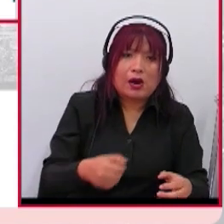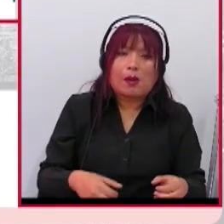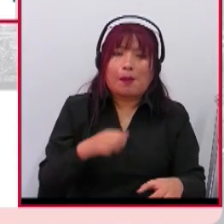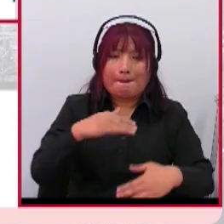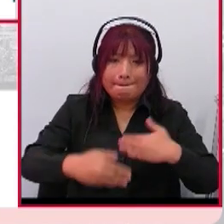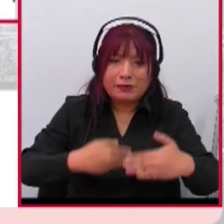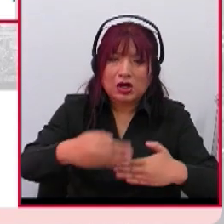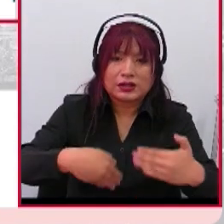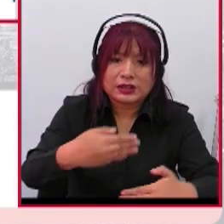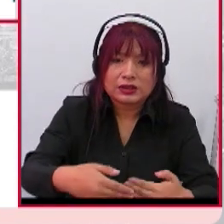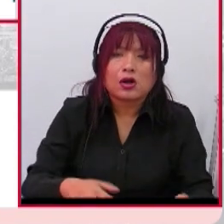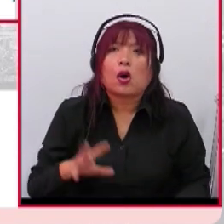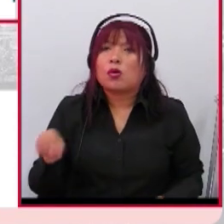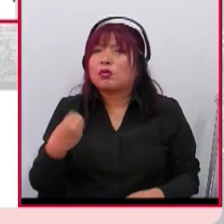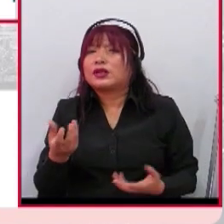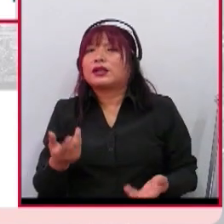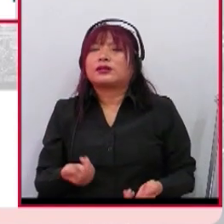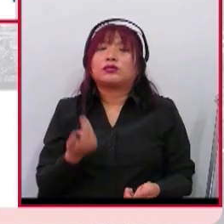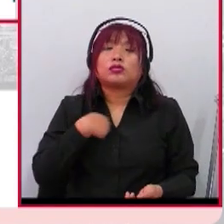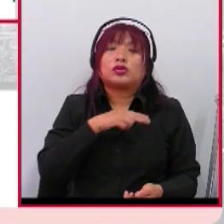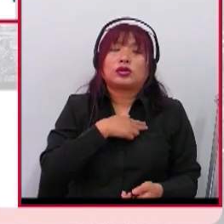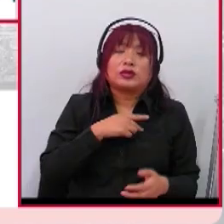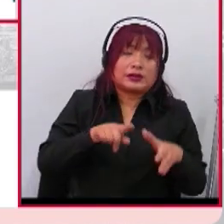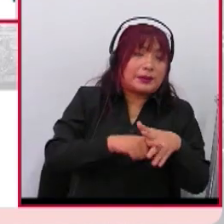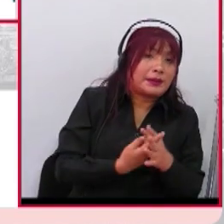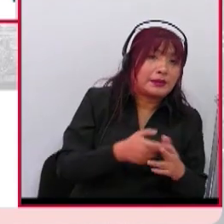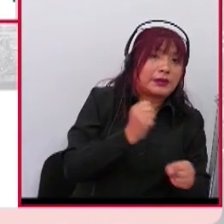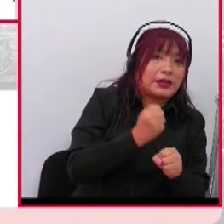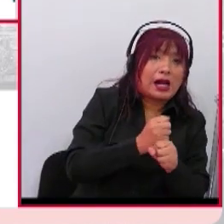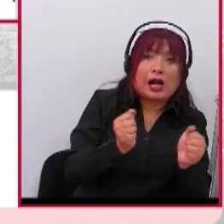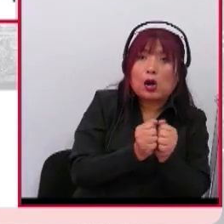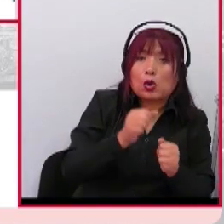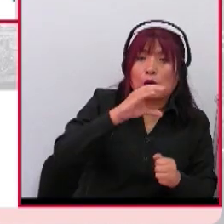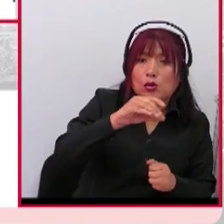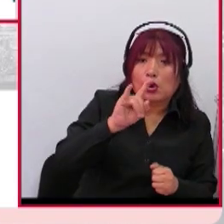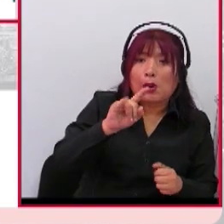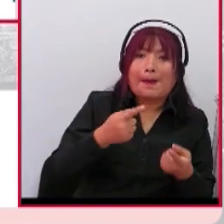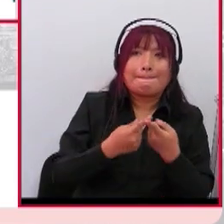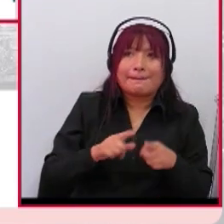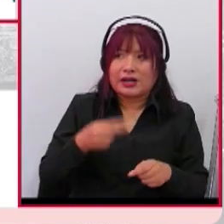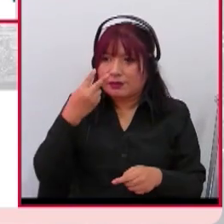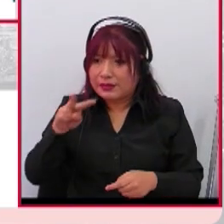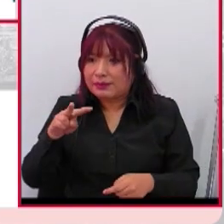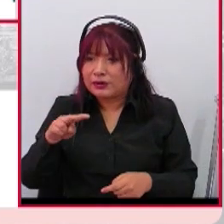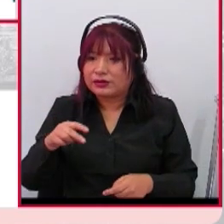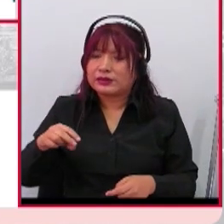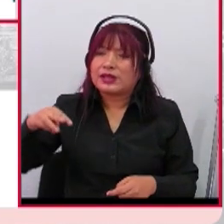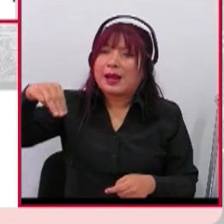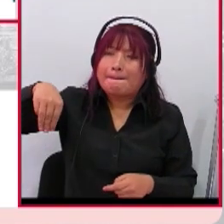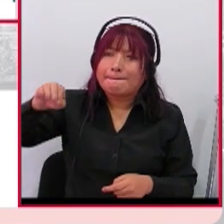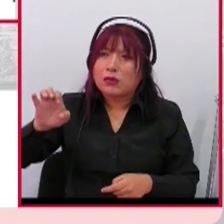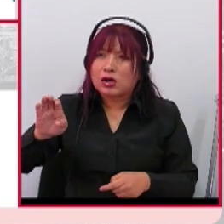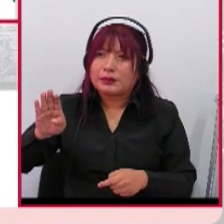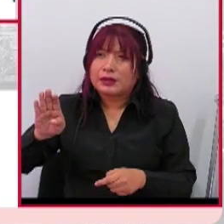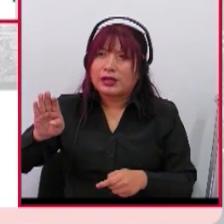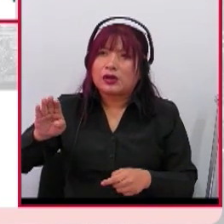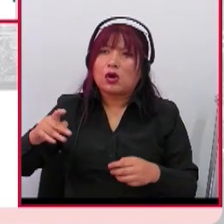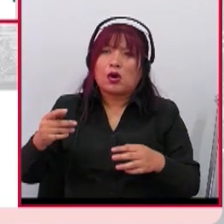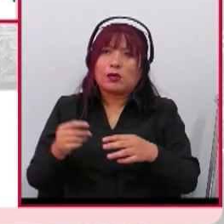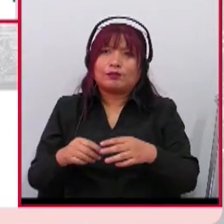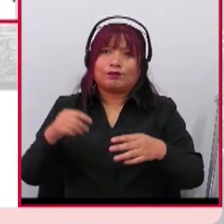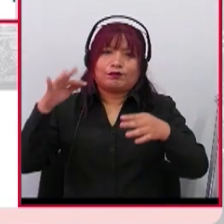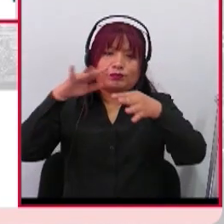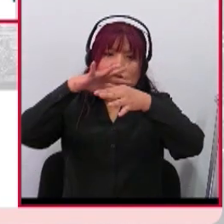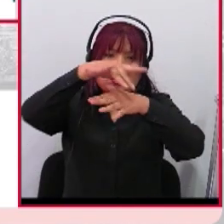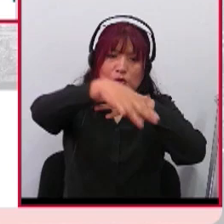nosotros ya estábamos arrancando la planta de cobre, nos dimos cuenta que el molibdeno empezó a flotar. Y cuando